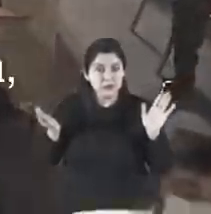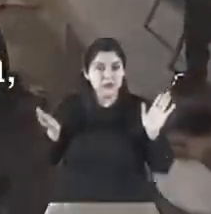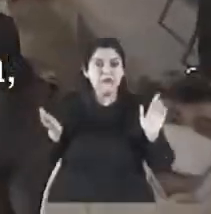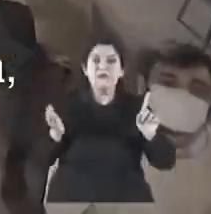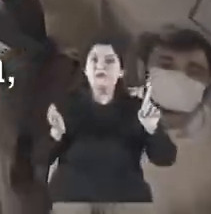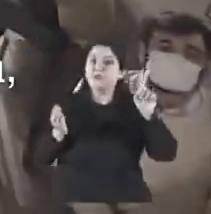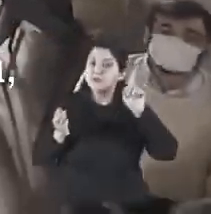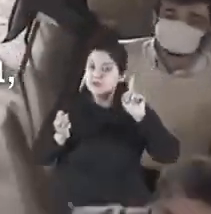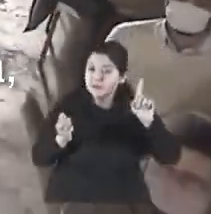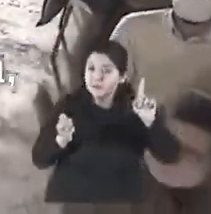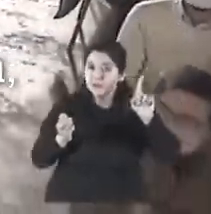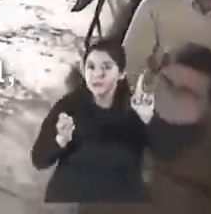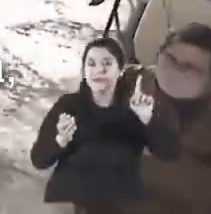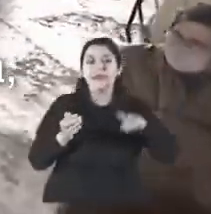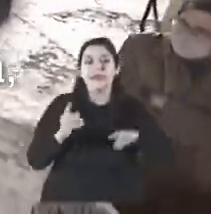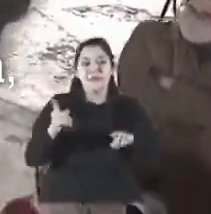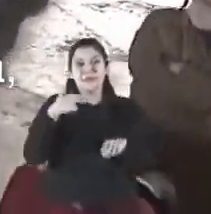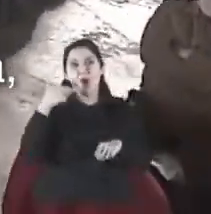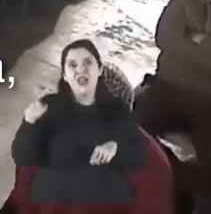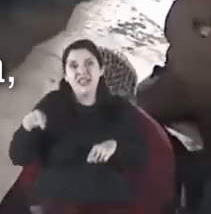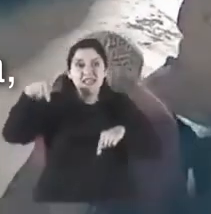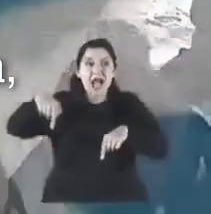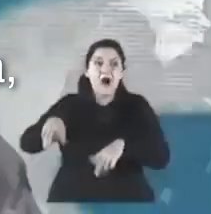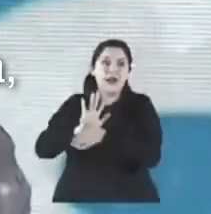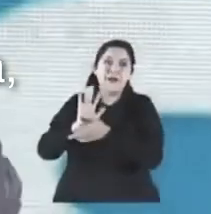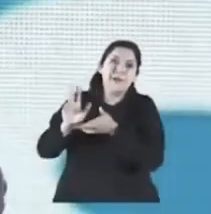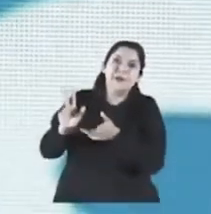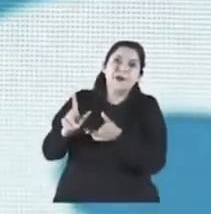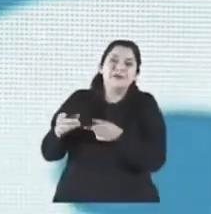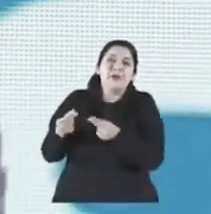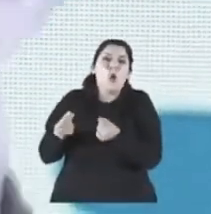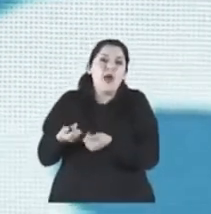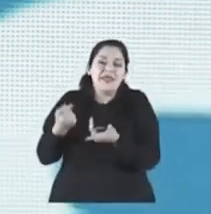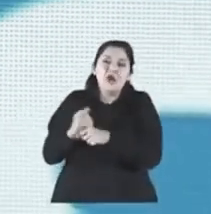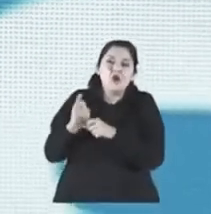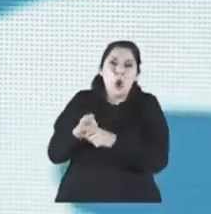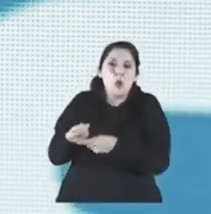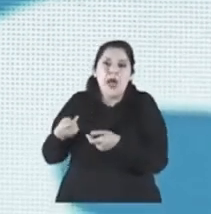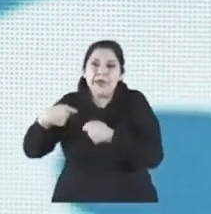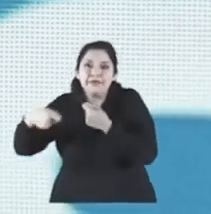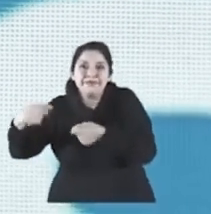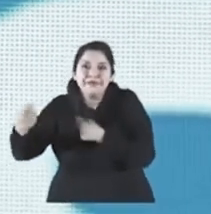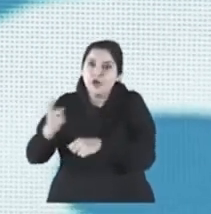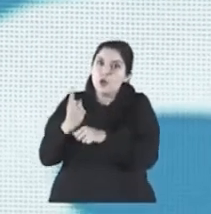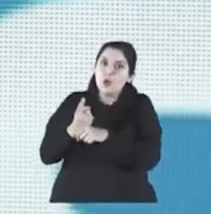sin embargo estoy miga está inhibida y máximo también de bienes